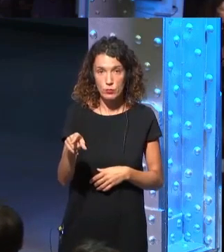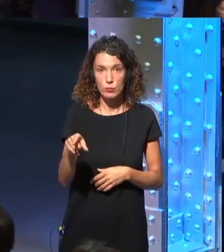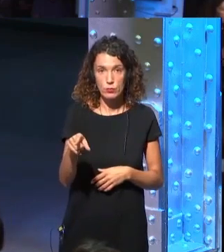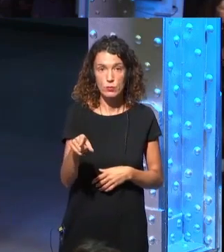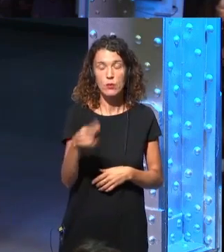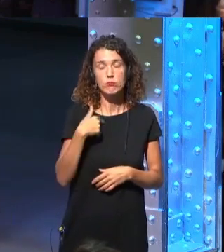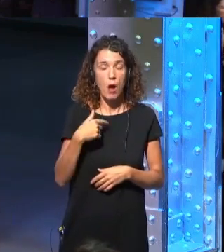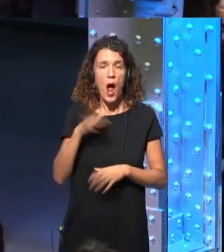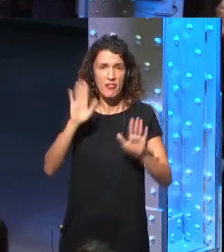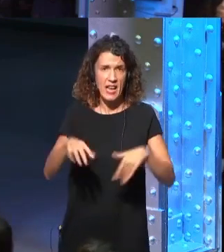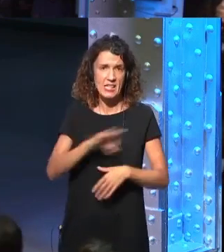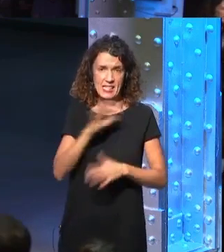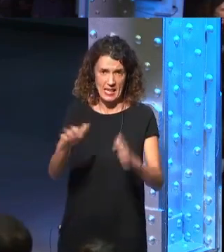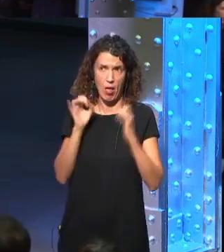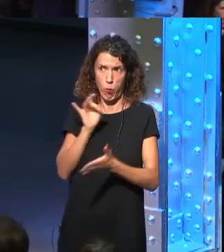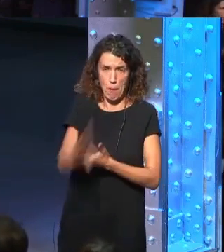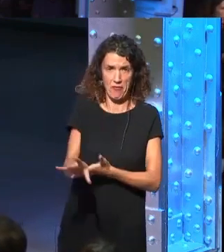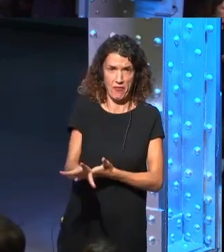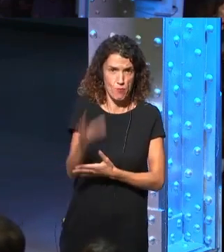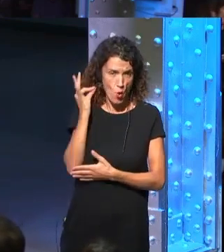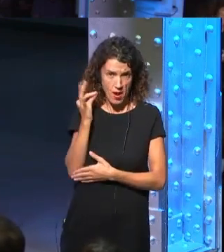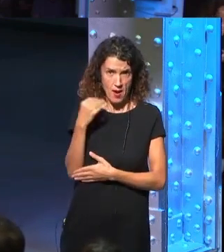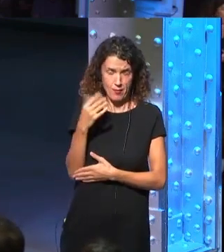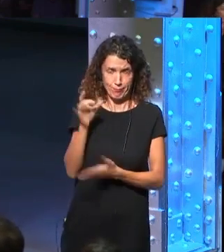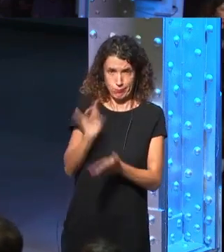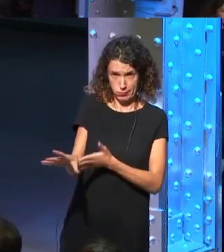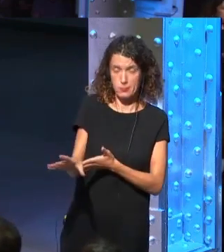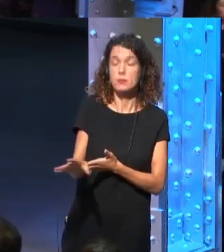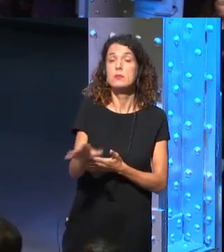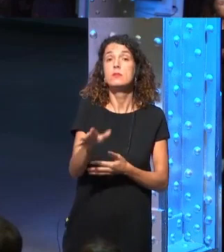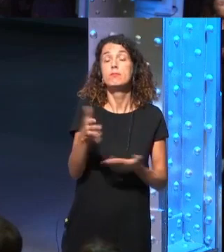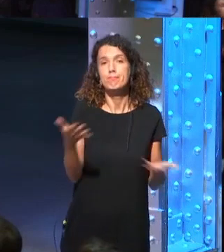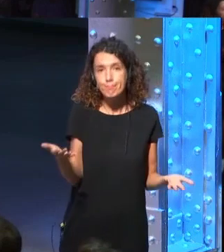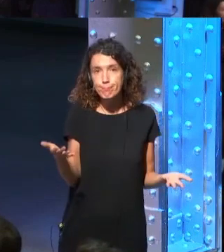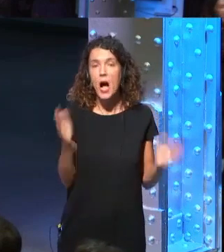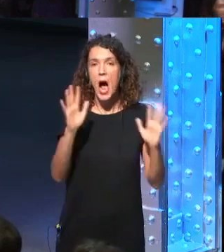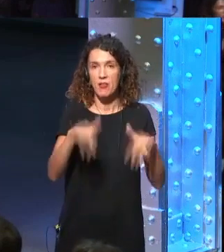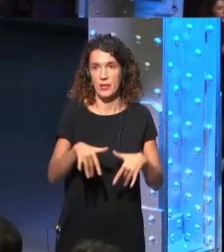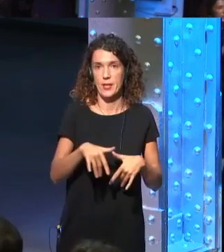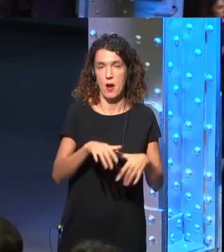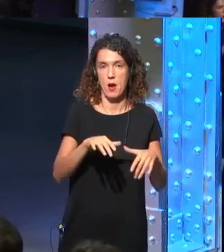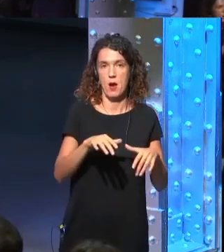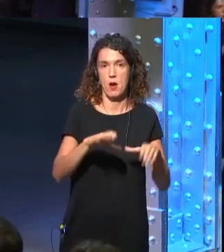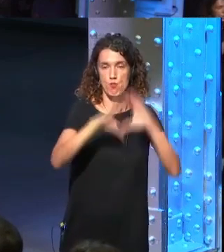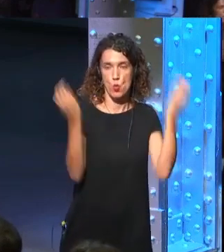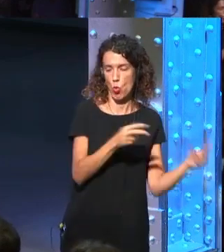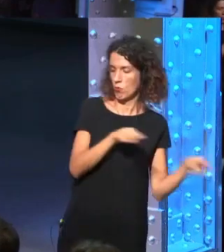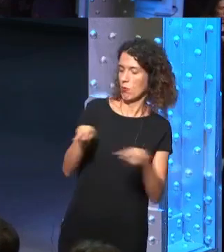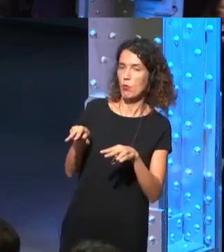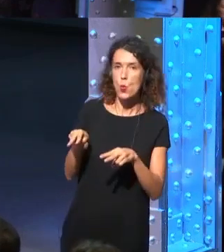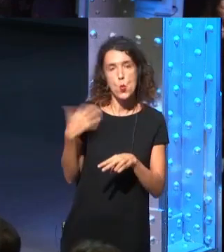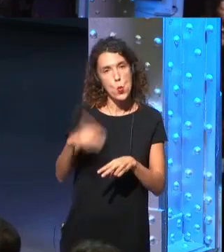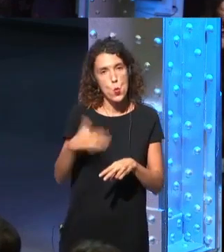Y de hecho la echaron del Senado de Estados Unidos. Evidentemente eso captó la atención de los medios, pero lo